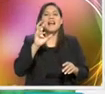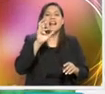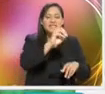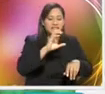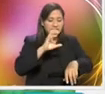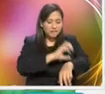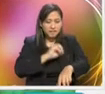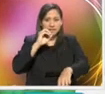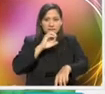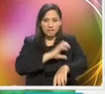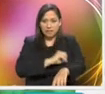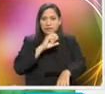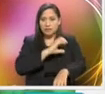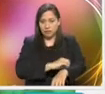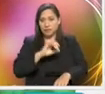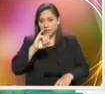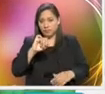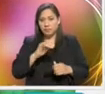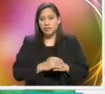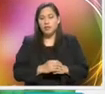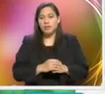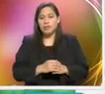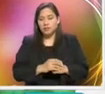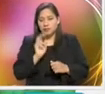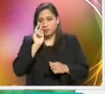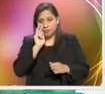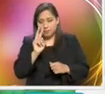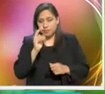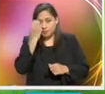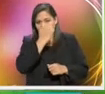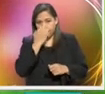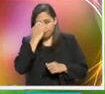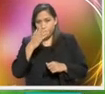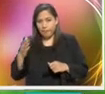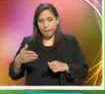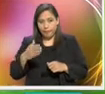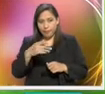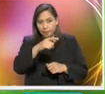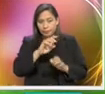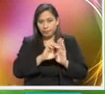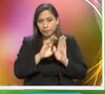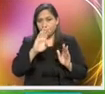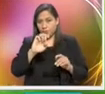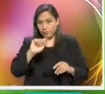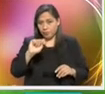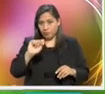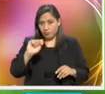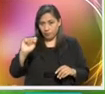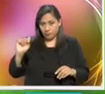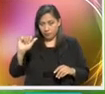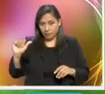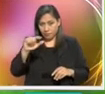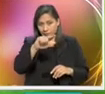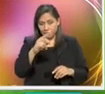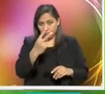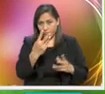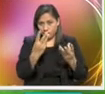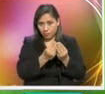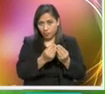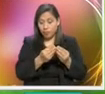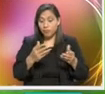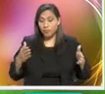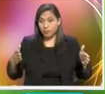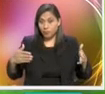pelean, se muerden y todo. Entonces, cuando vemos a los peces, de hecho, los betas, los pones a los dos como los que tengo aquí, que son machos